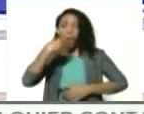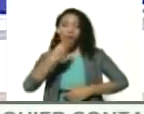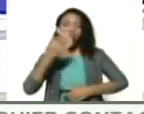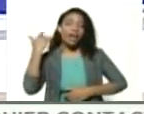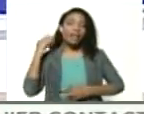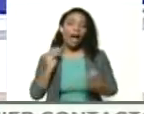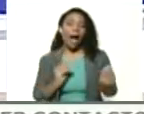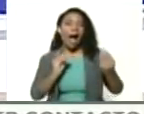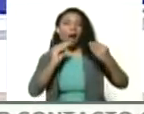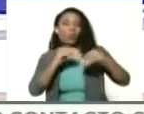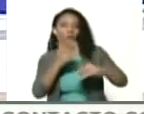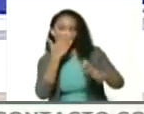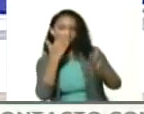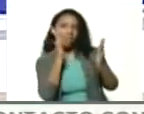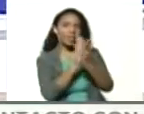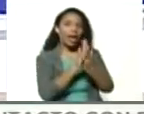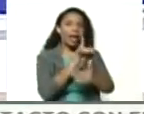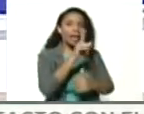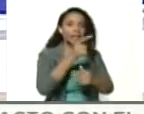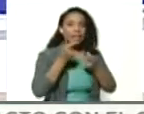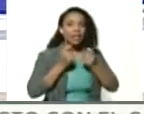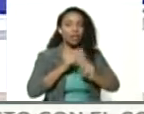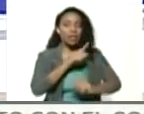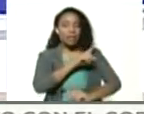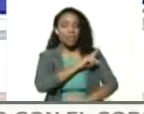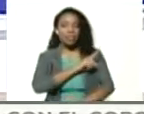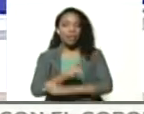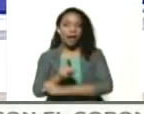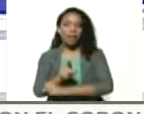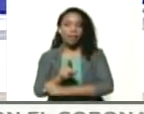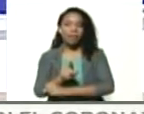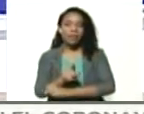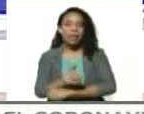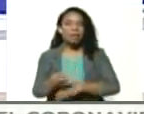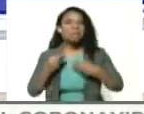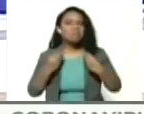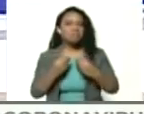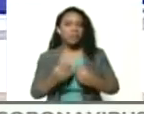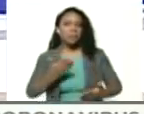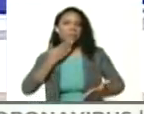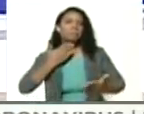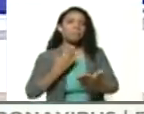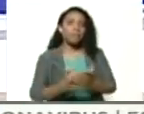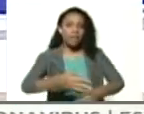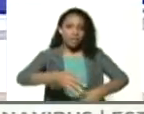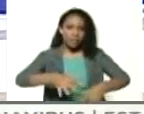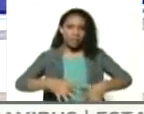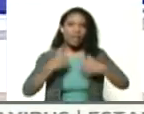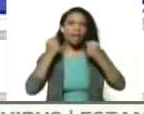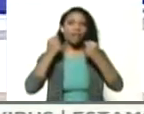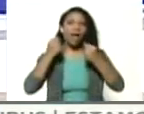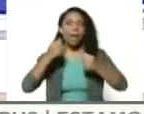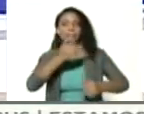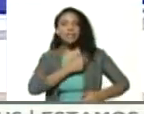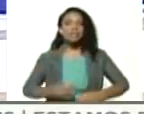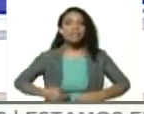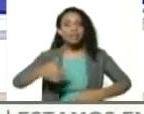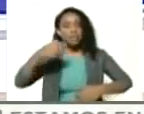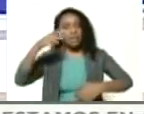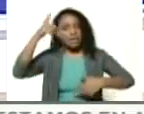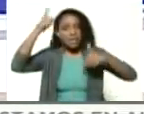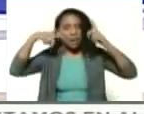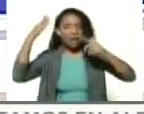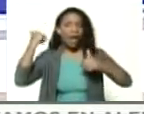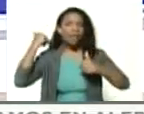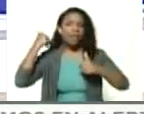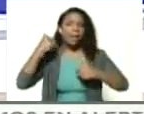para enfrentar el intento de esa dictadura, para exigir el rescate del comandante Chávez, para